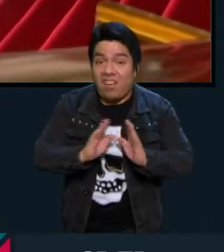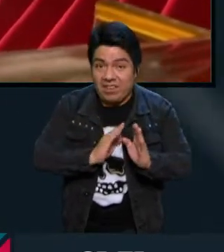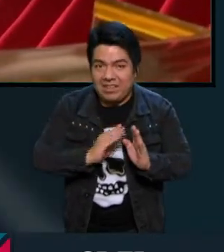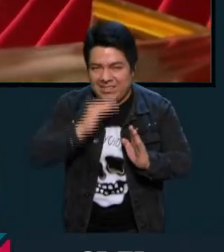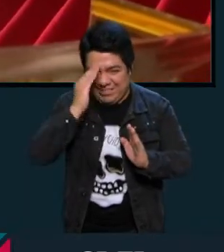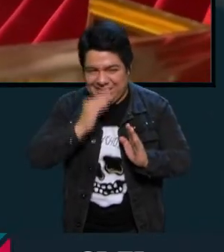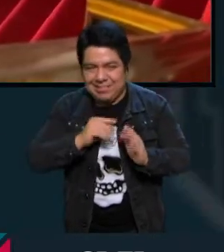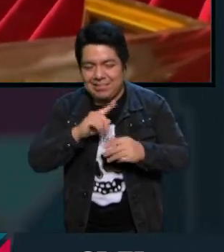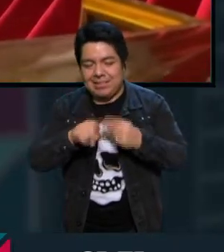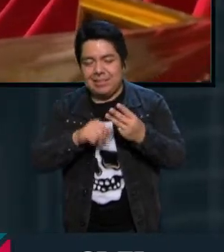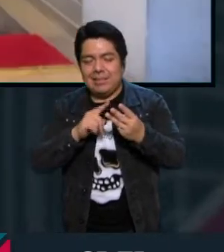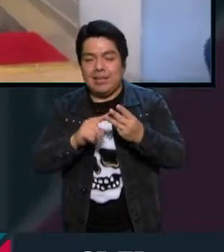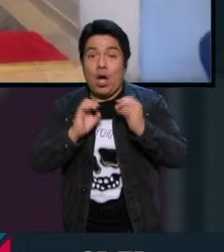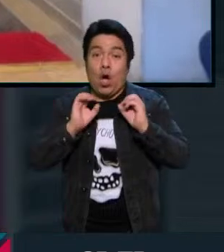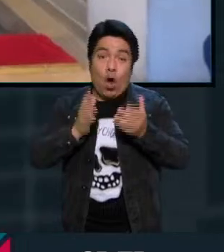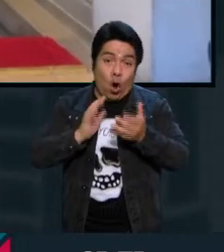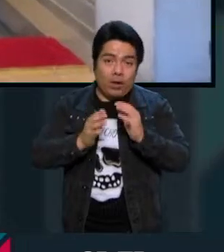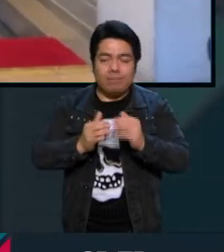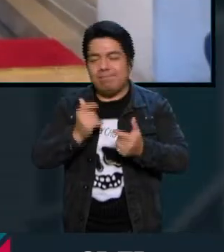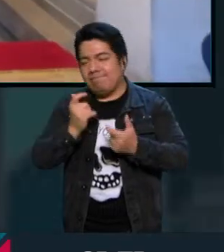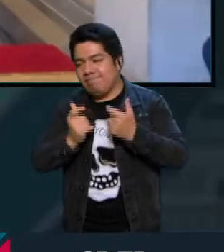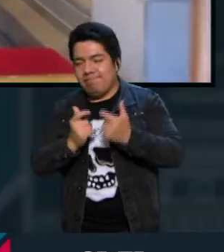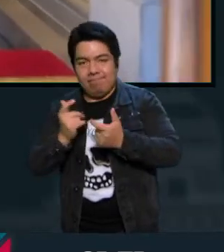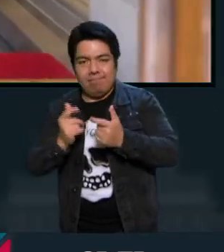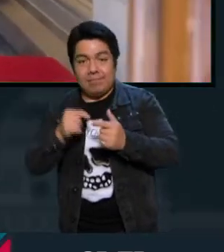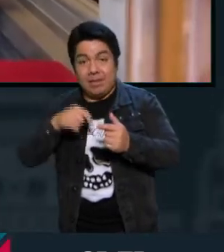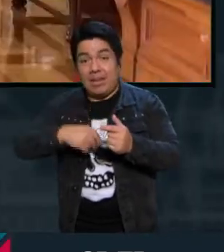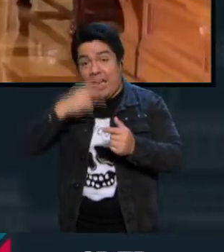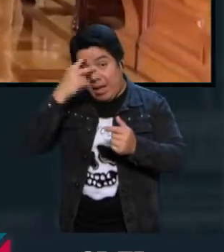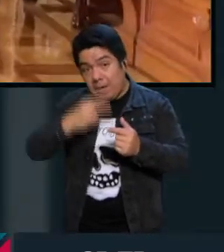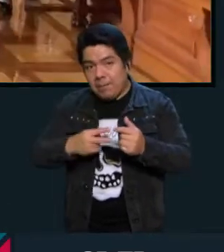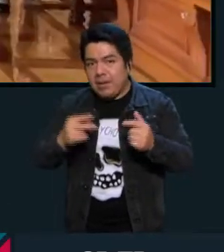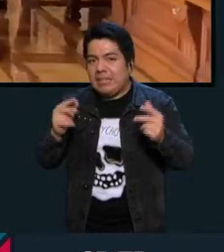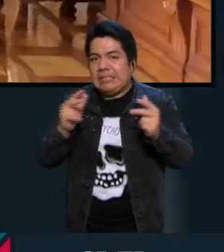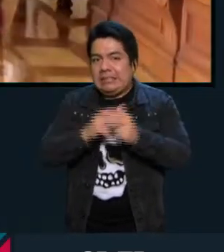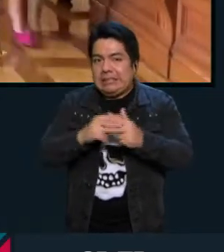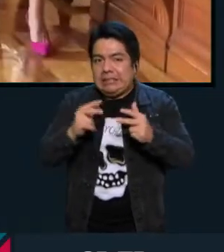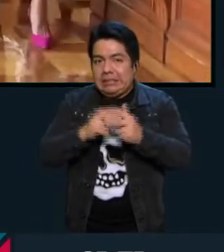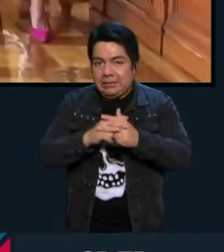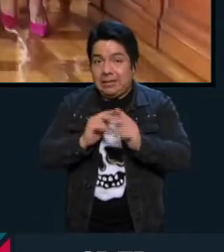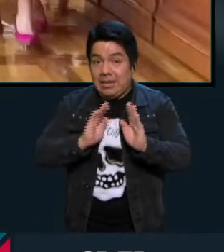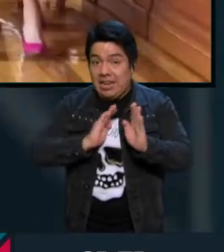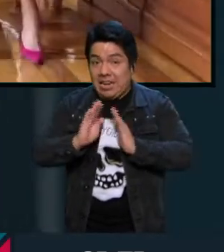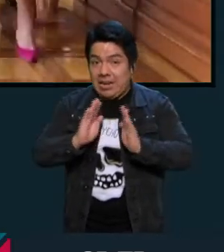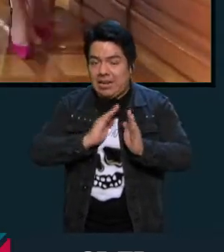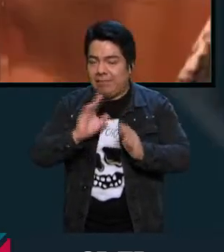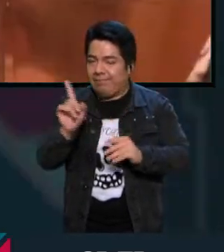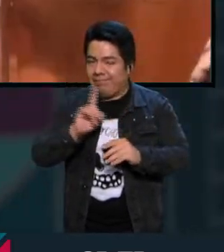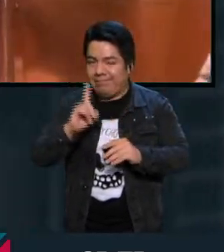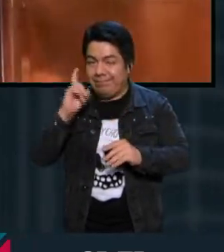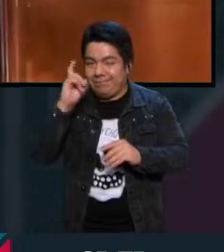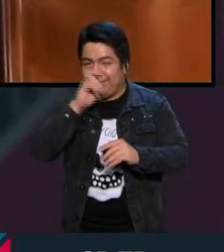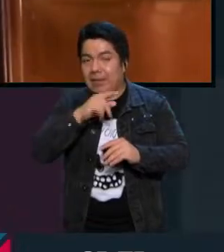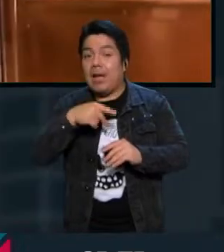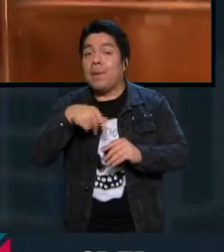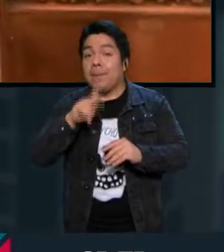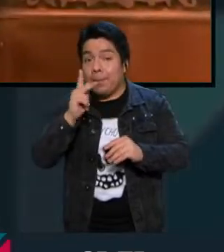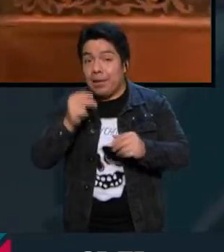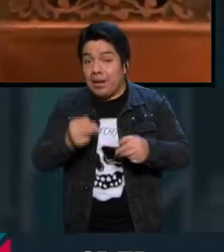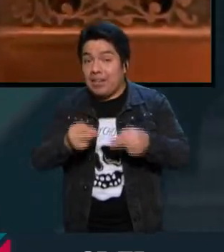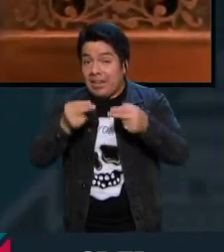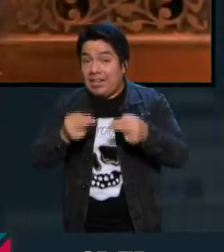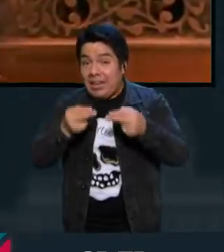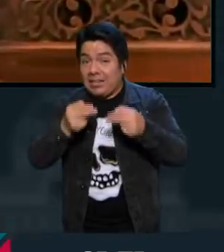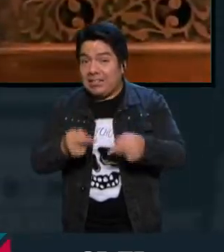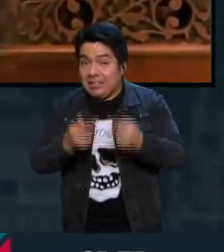o comercial y económica. En este caso, con México sería muy complicado un tema militar, pero sí un tema comercial y también